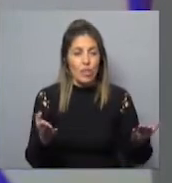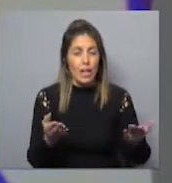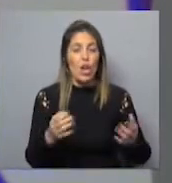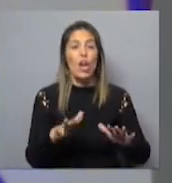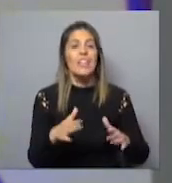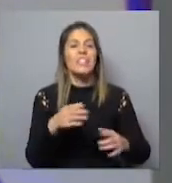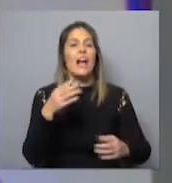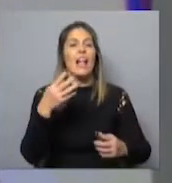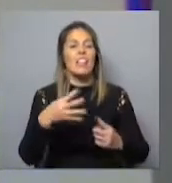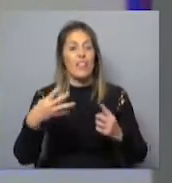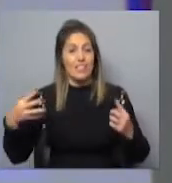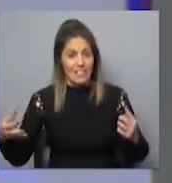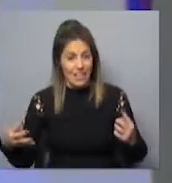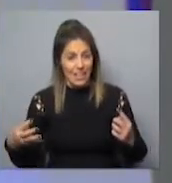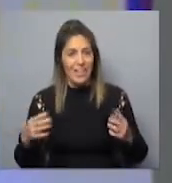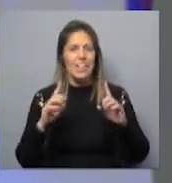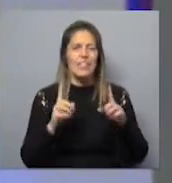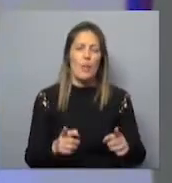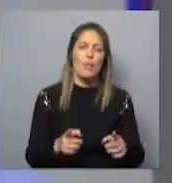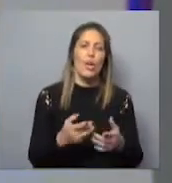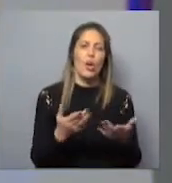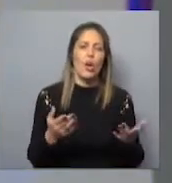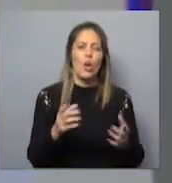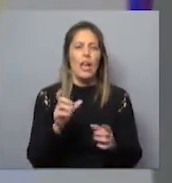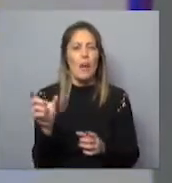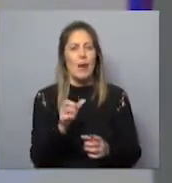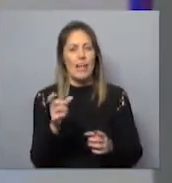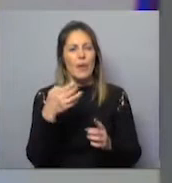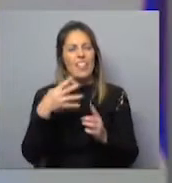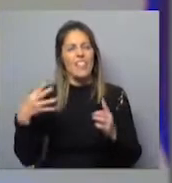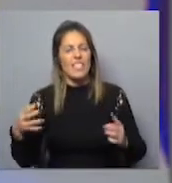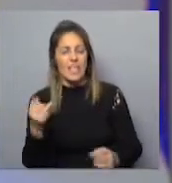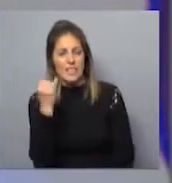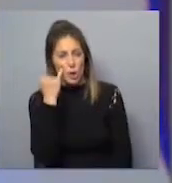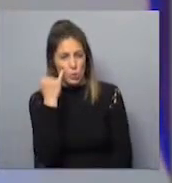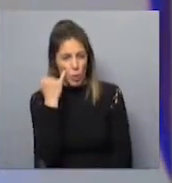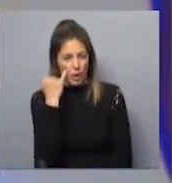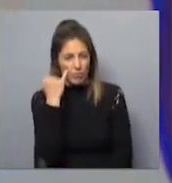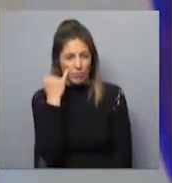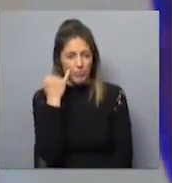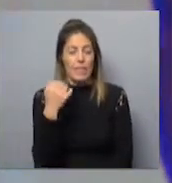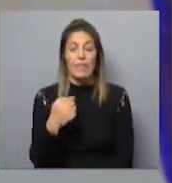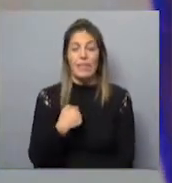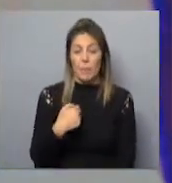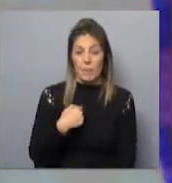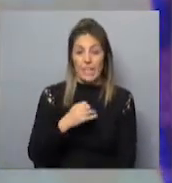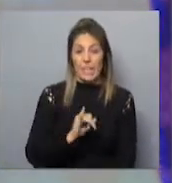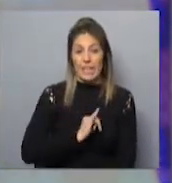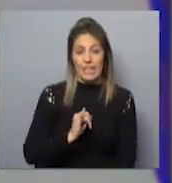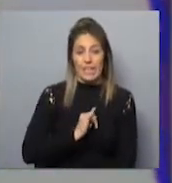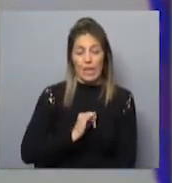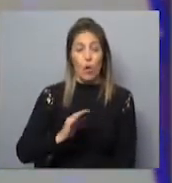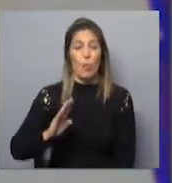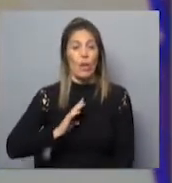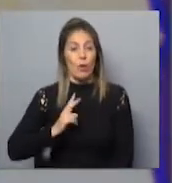y también estoy medio como ahí con la palabra diversidad sexual desde mi identidad como una mujer